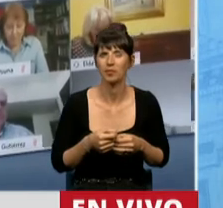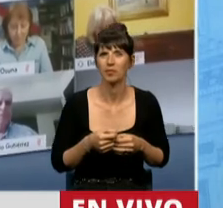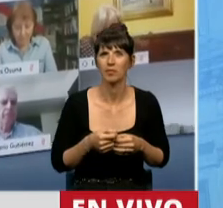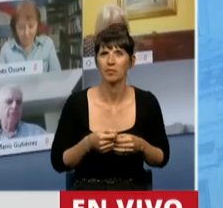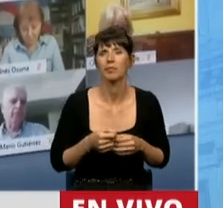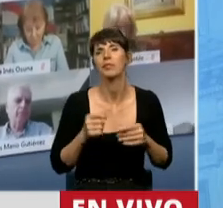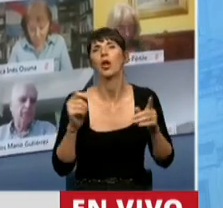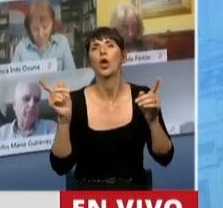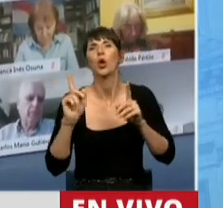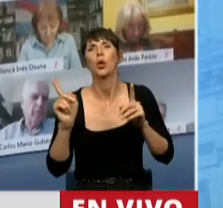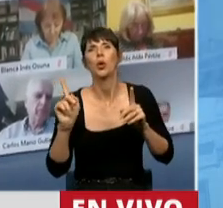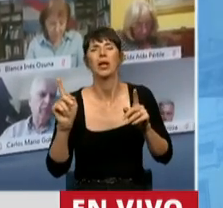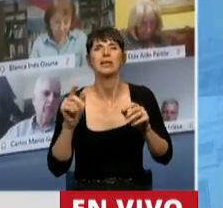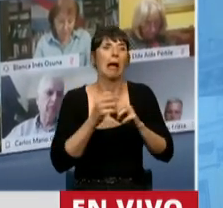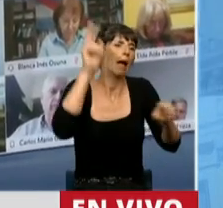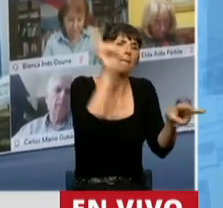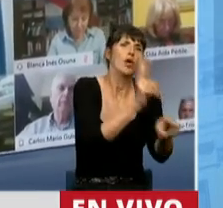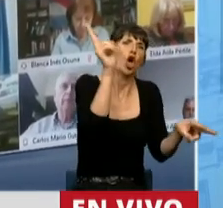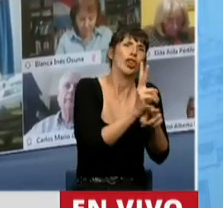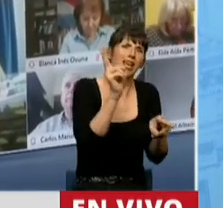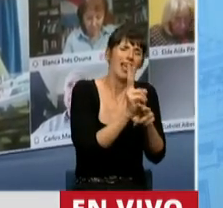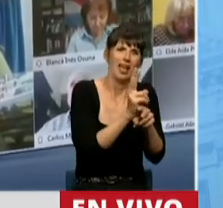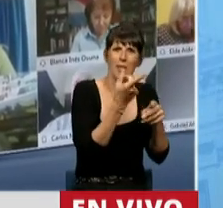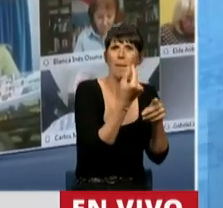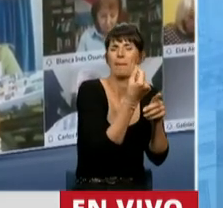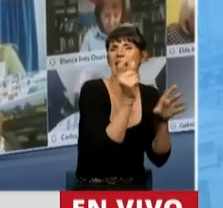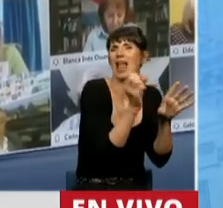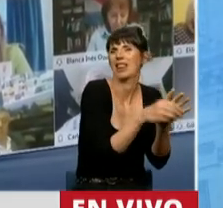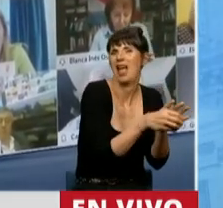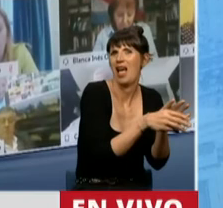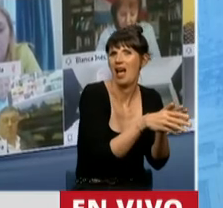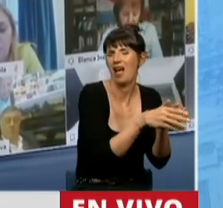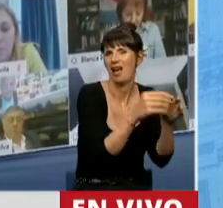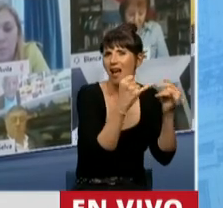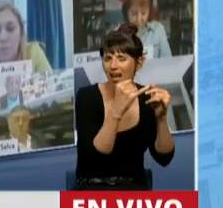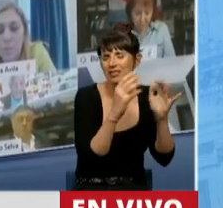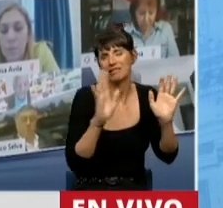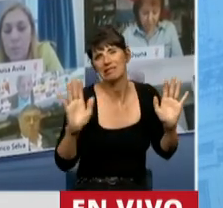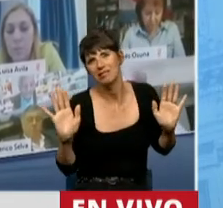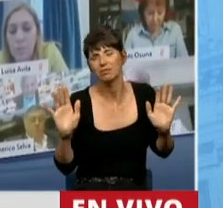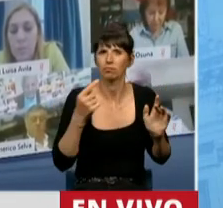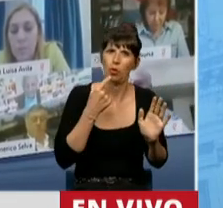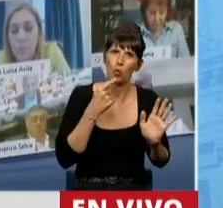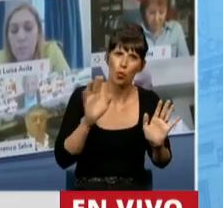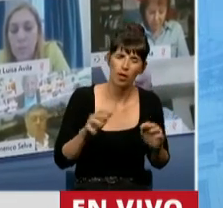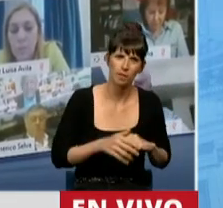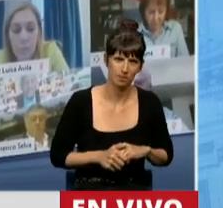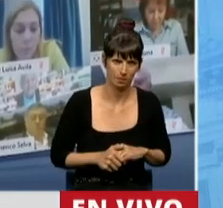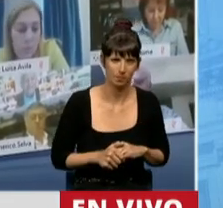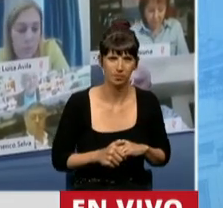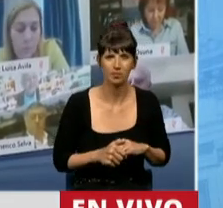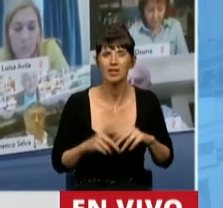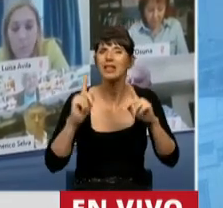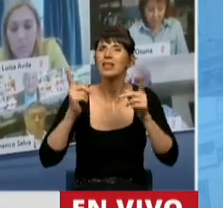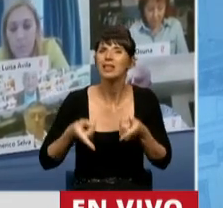los activos del Fondo de Garantía de Sustentabilidad. Miren, también trasciende detrás